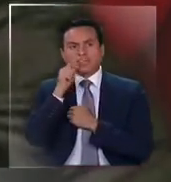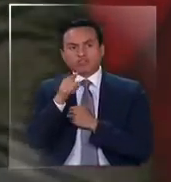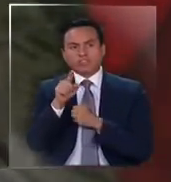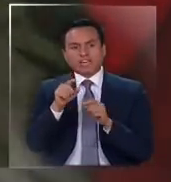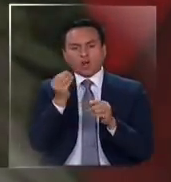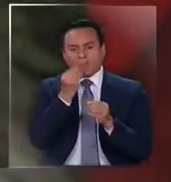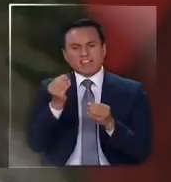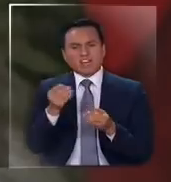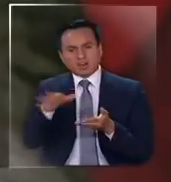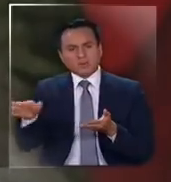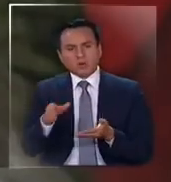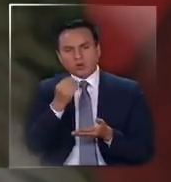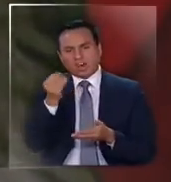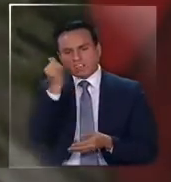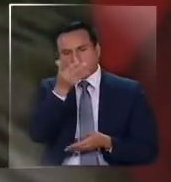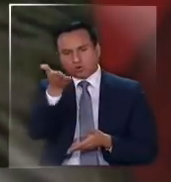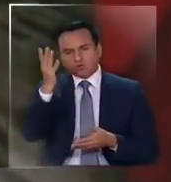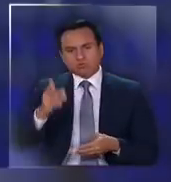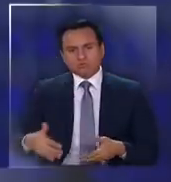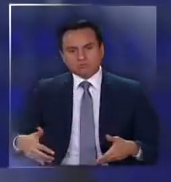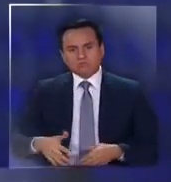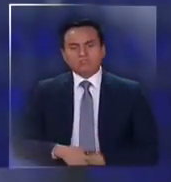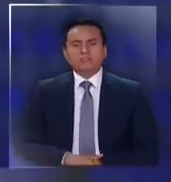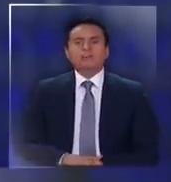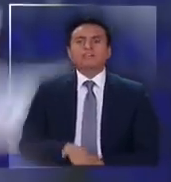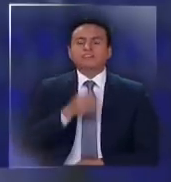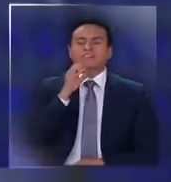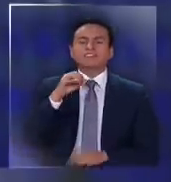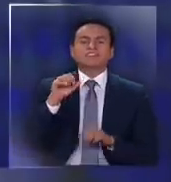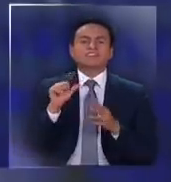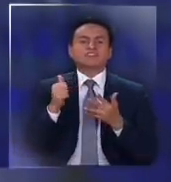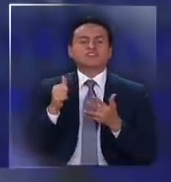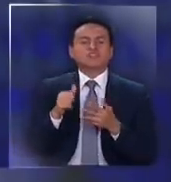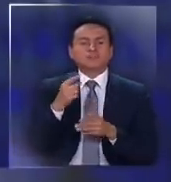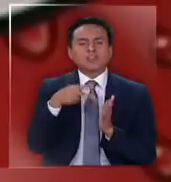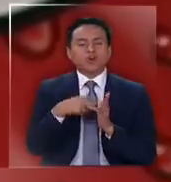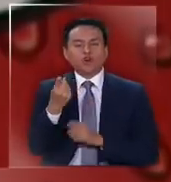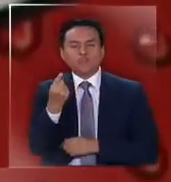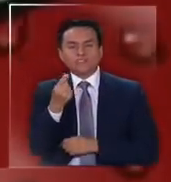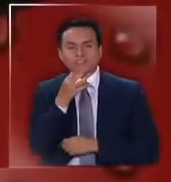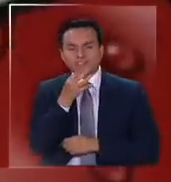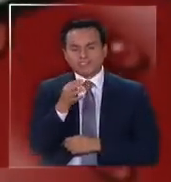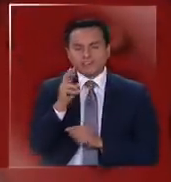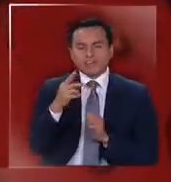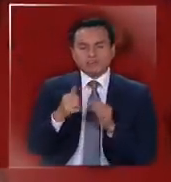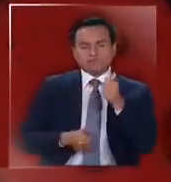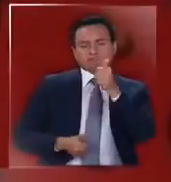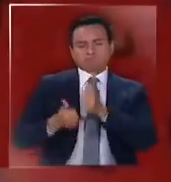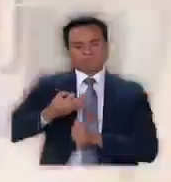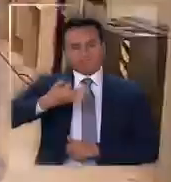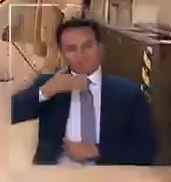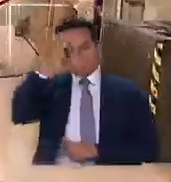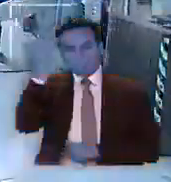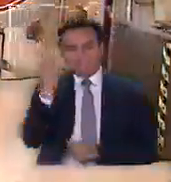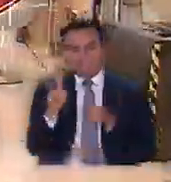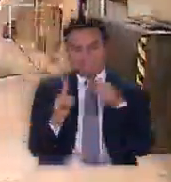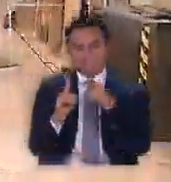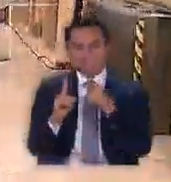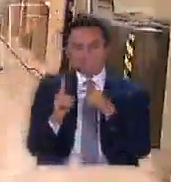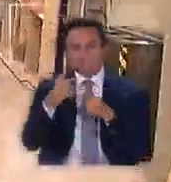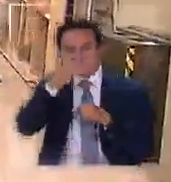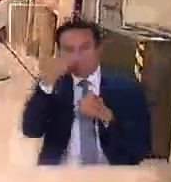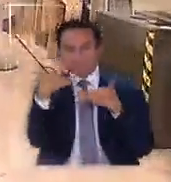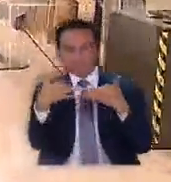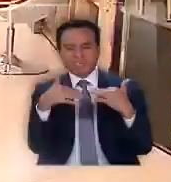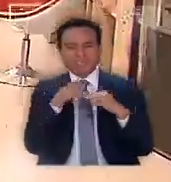tenéis que dejar de comer, guatón asqueroso. Más un sexto en 2011, carrera consolidada. Es cosa que él y su chispa